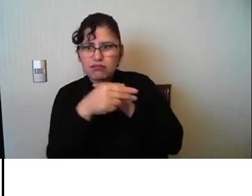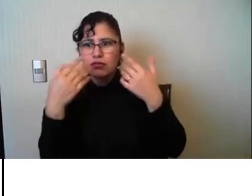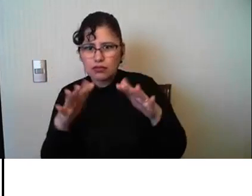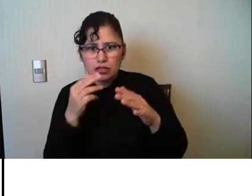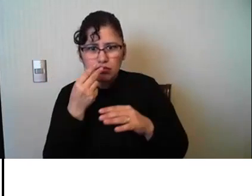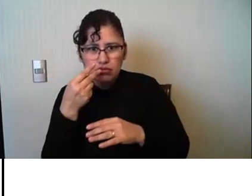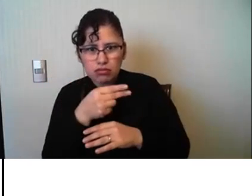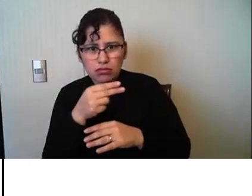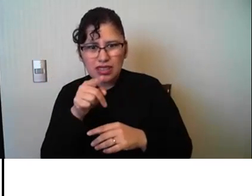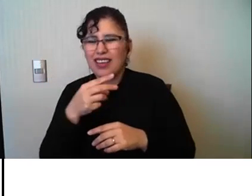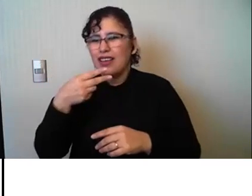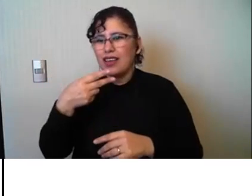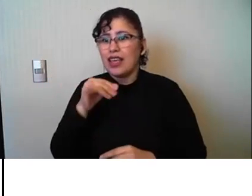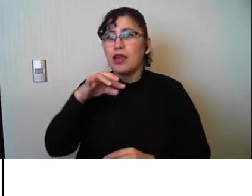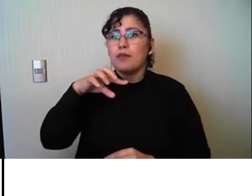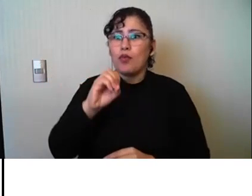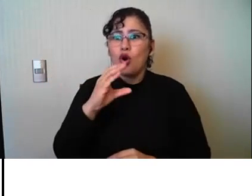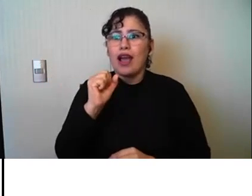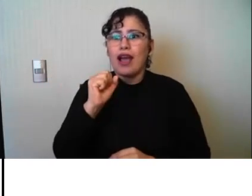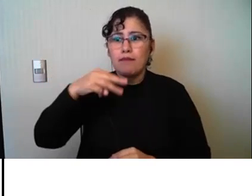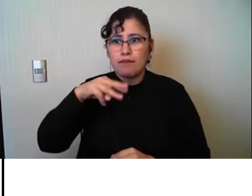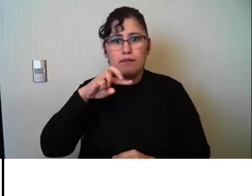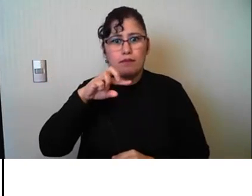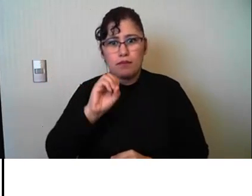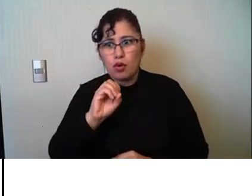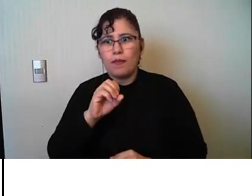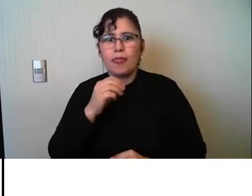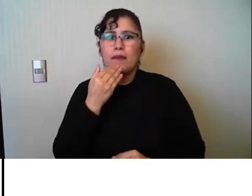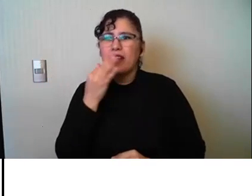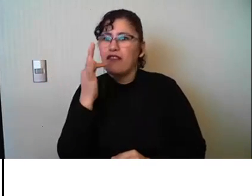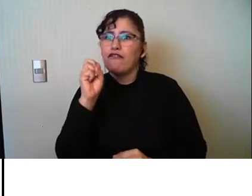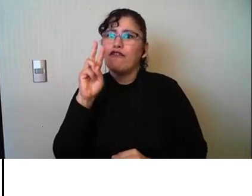el hipocampo, ¿cierto? Y la formación del fornix.